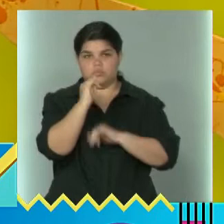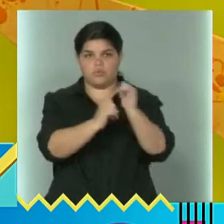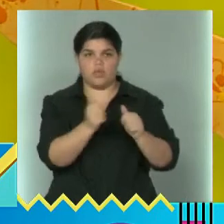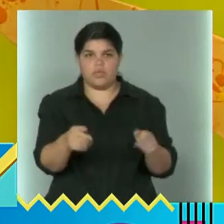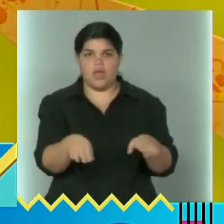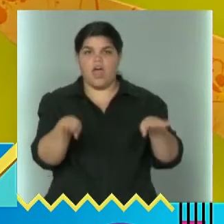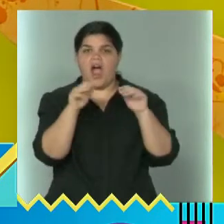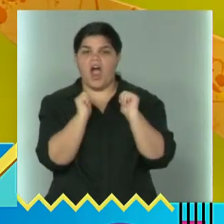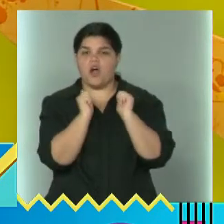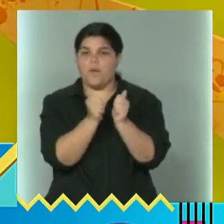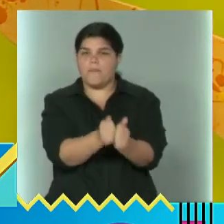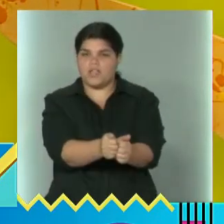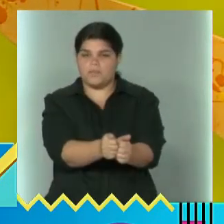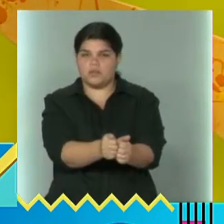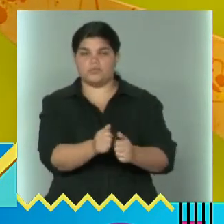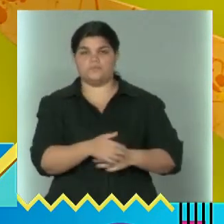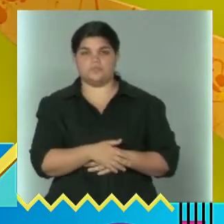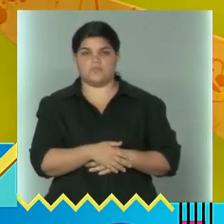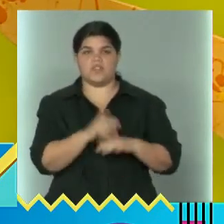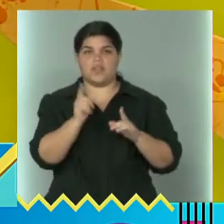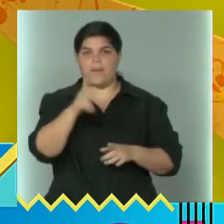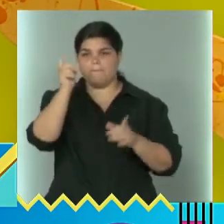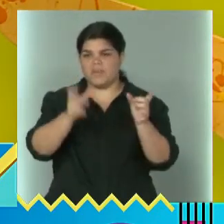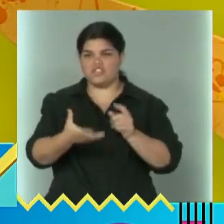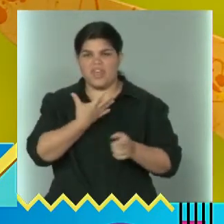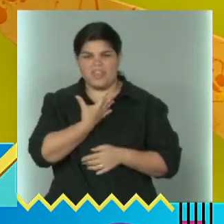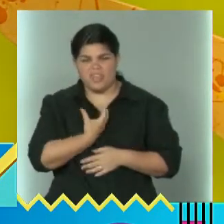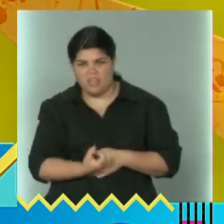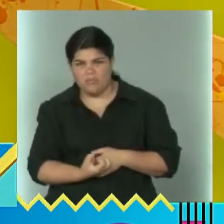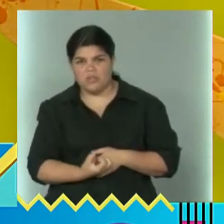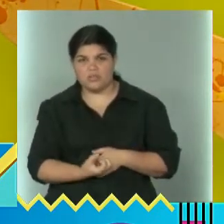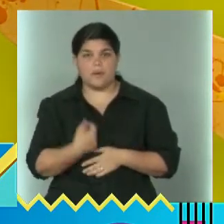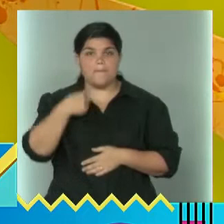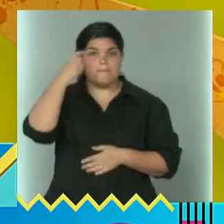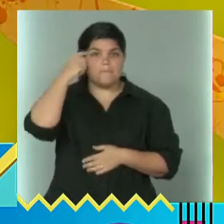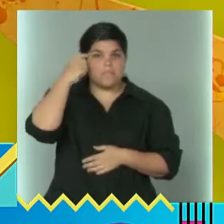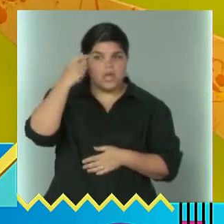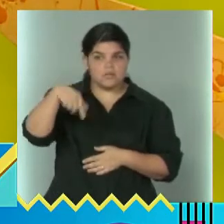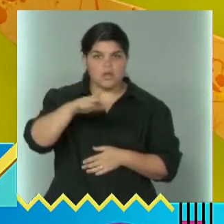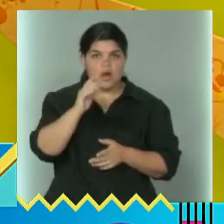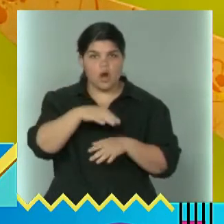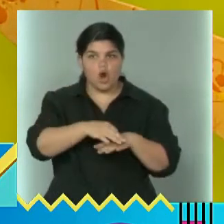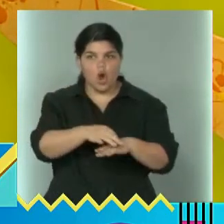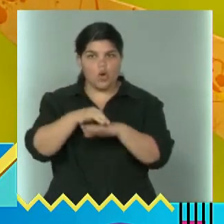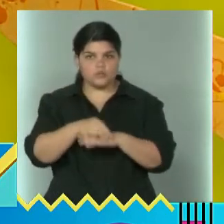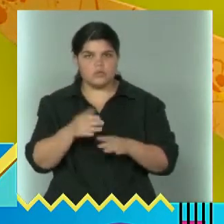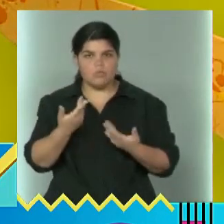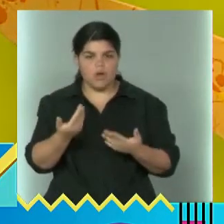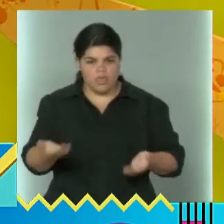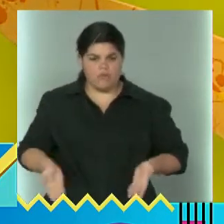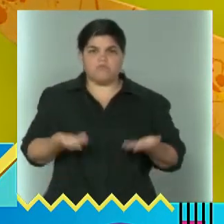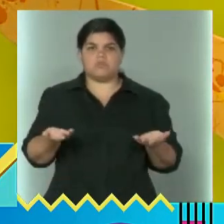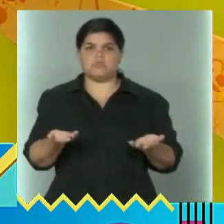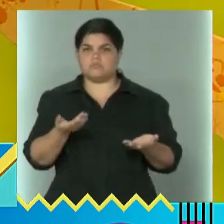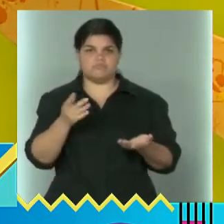depresiones. Hay personas que vienen con depresión y piensan que con un proceso de coaching van a salir adelante, y eso no es